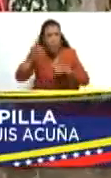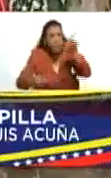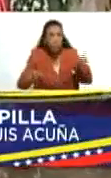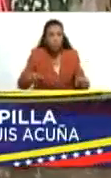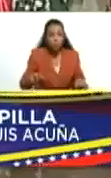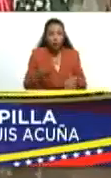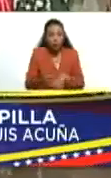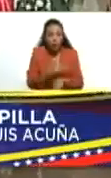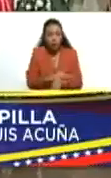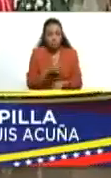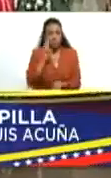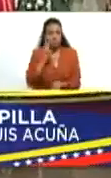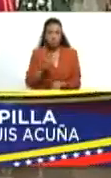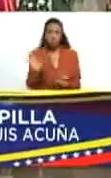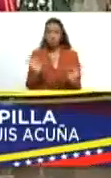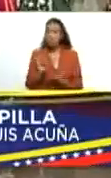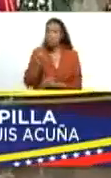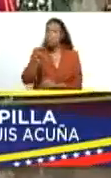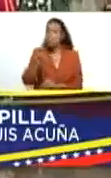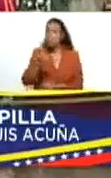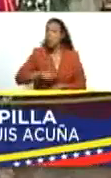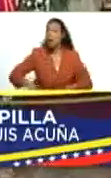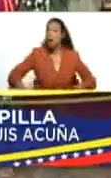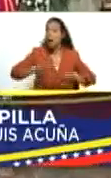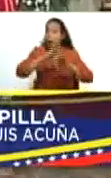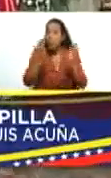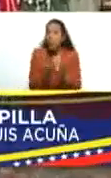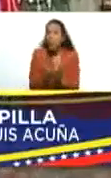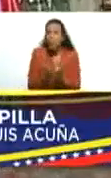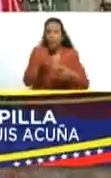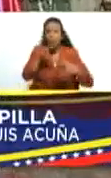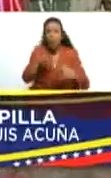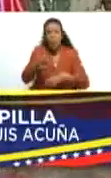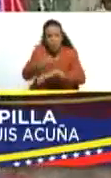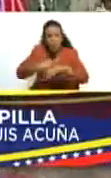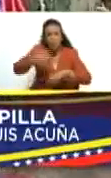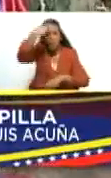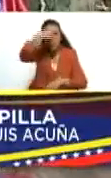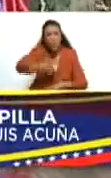nunca. Creo que en ningún lugar del mundo alguien que haga eso, un gobernante.